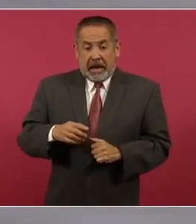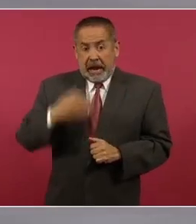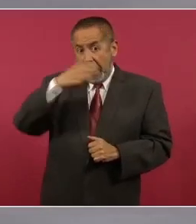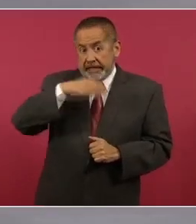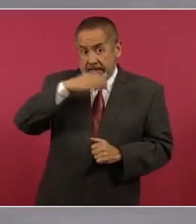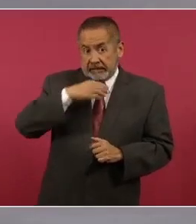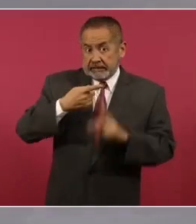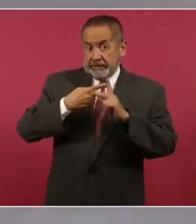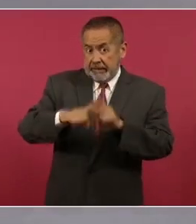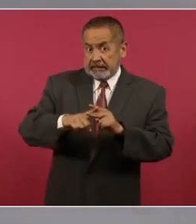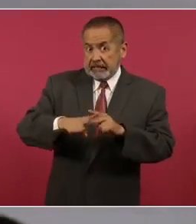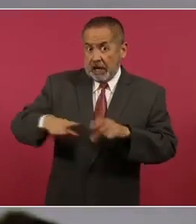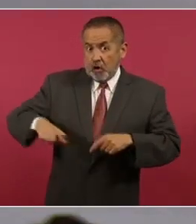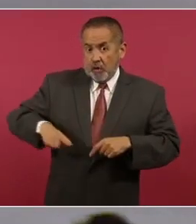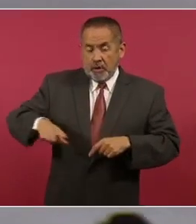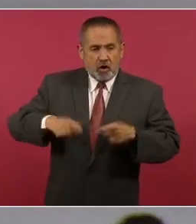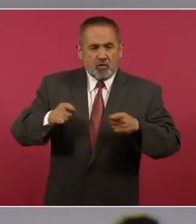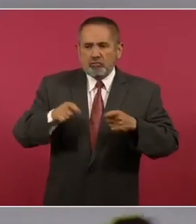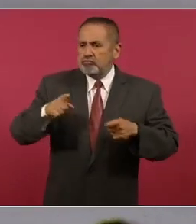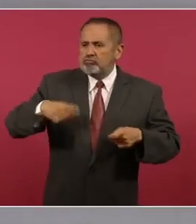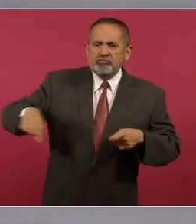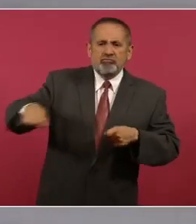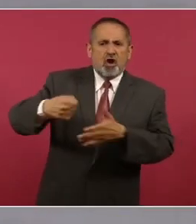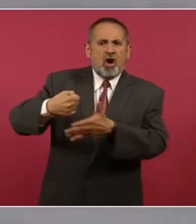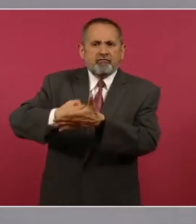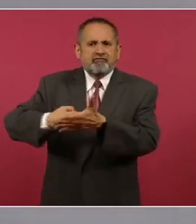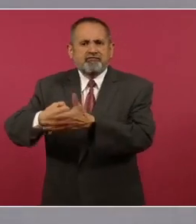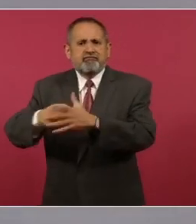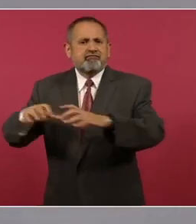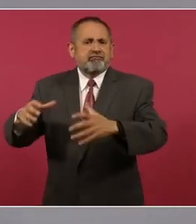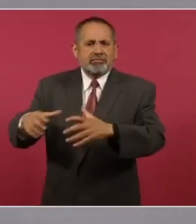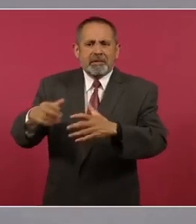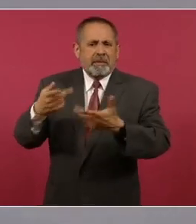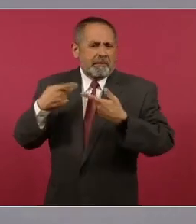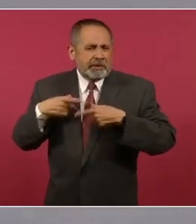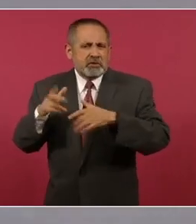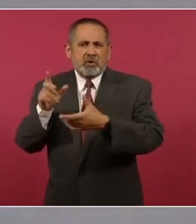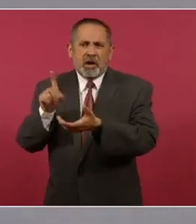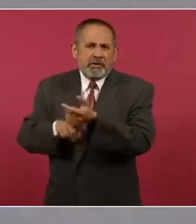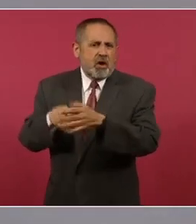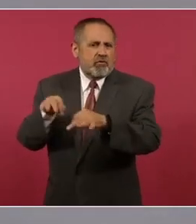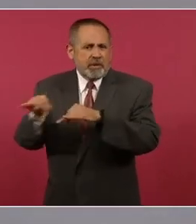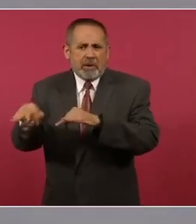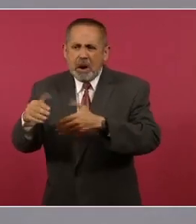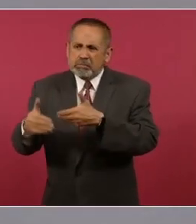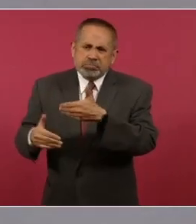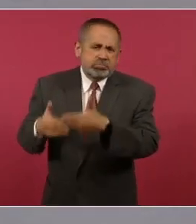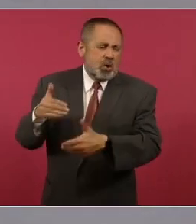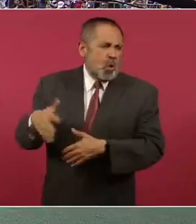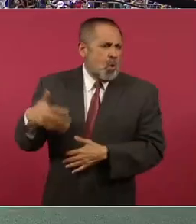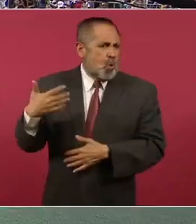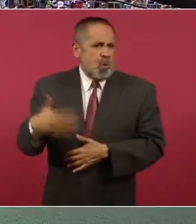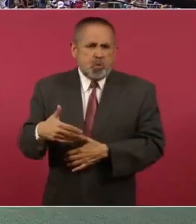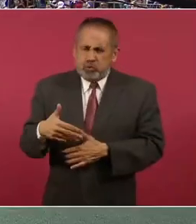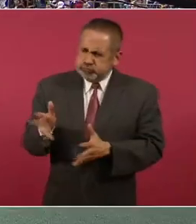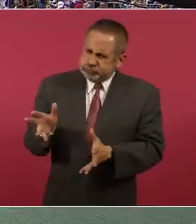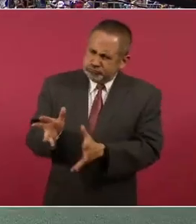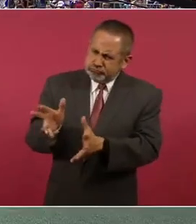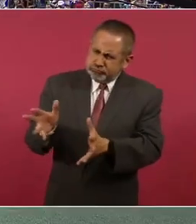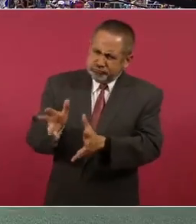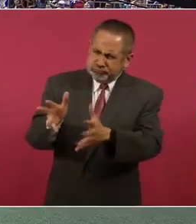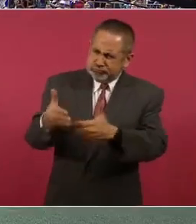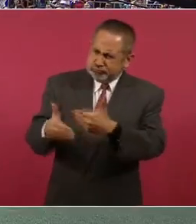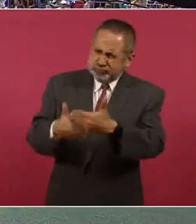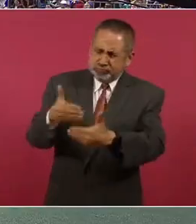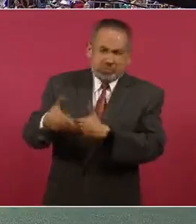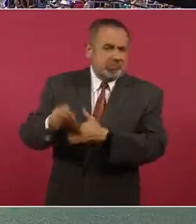gobierno, el movimiento obrero comenzó a desplegar una intensa actividad orientada